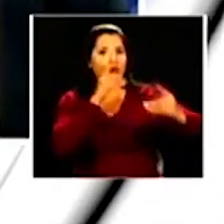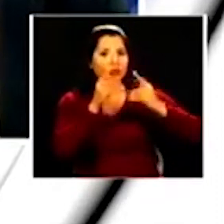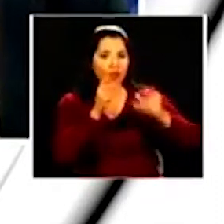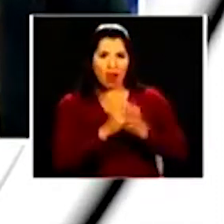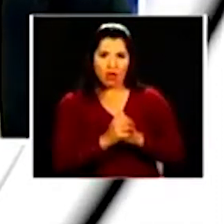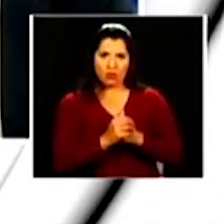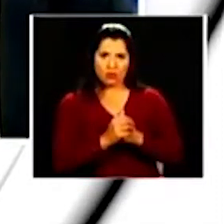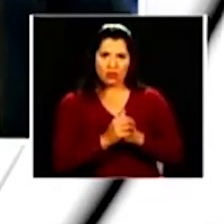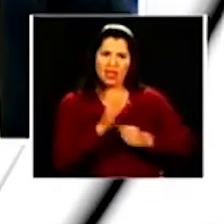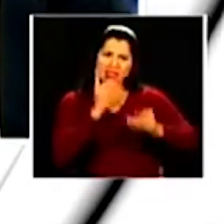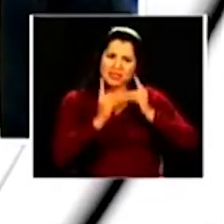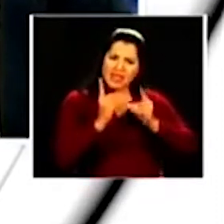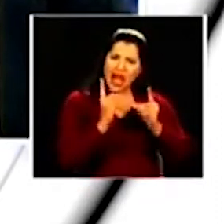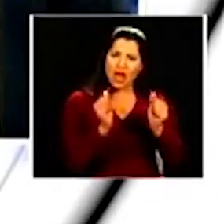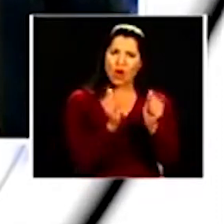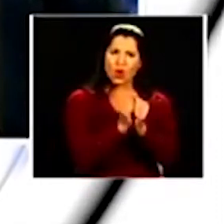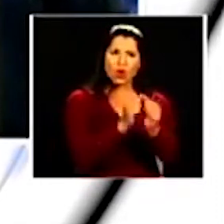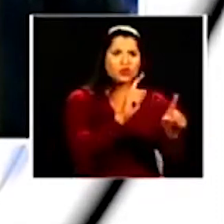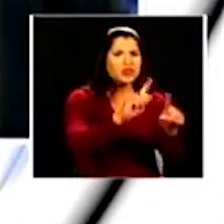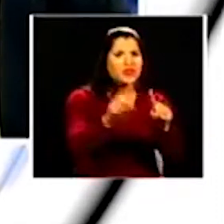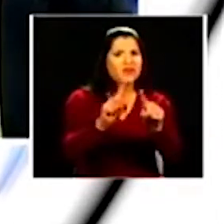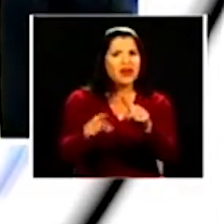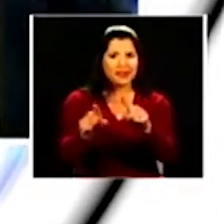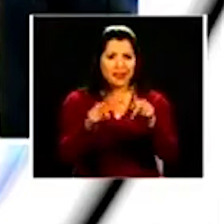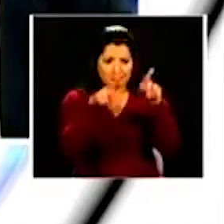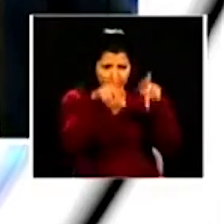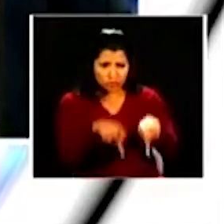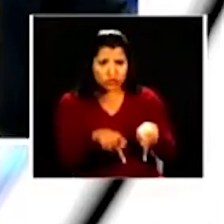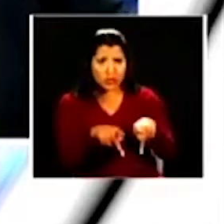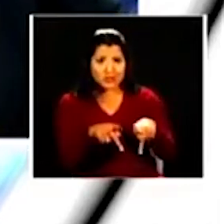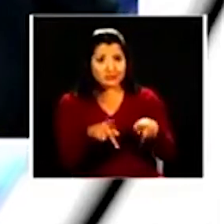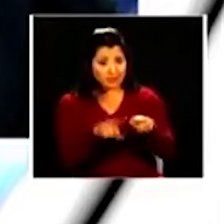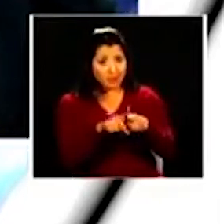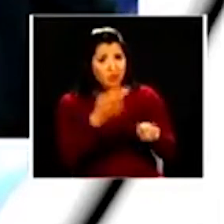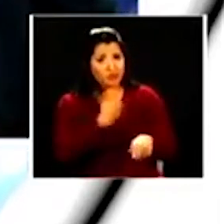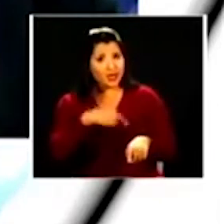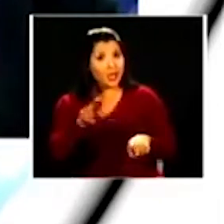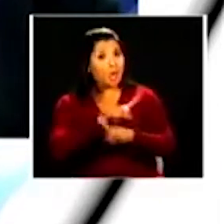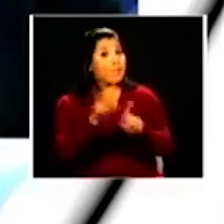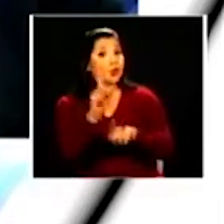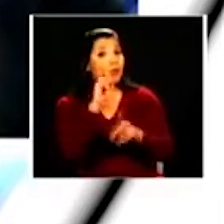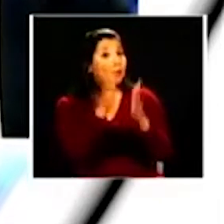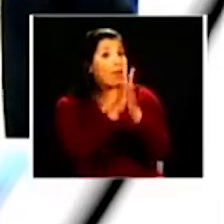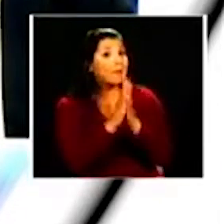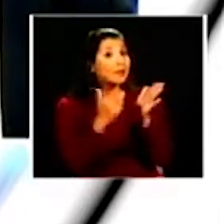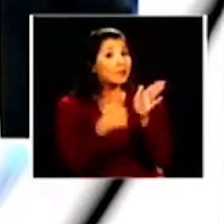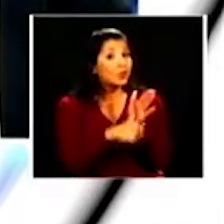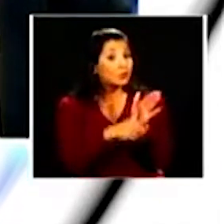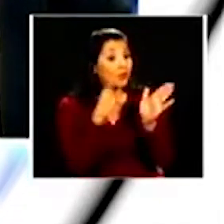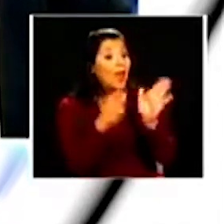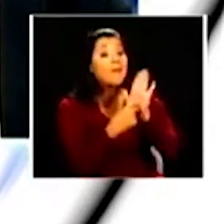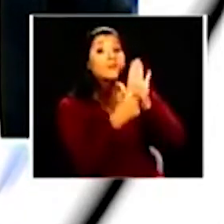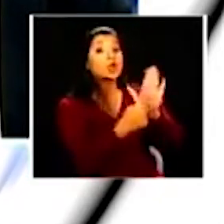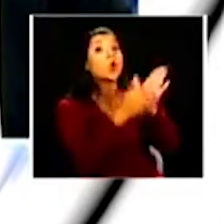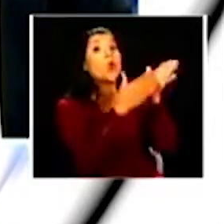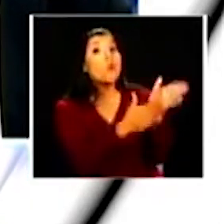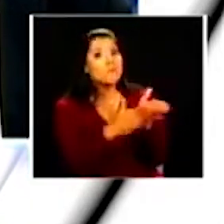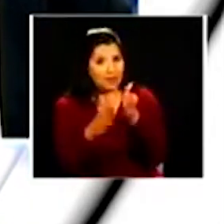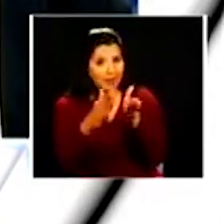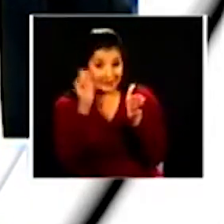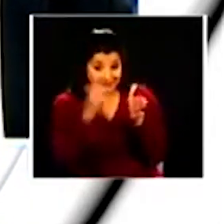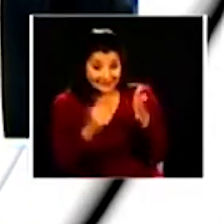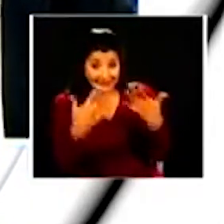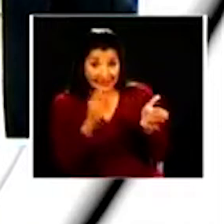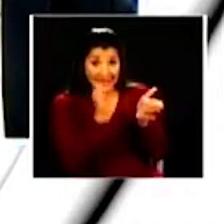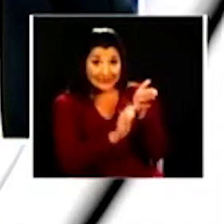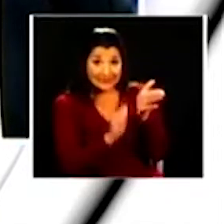con distintas denominaciones, pero no para pedirles votos, para plantearles un plan concreto que sí está escrito. Pero